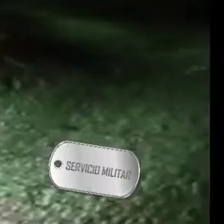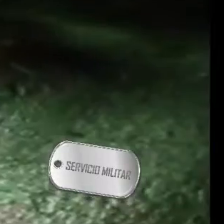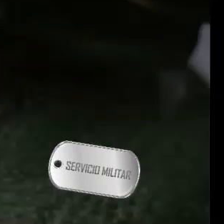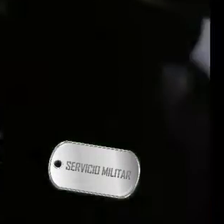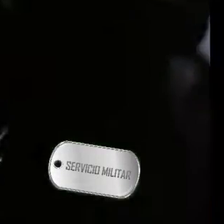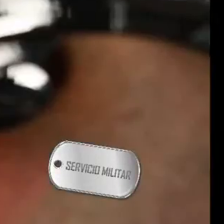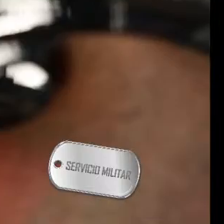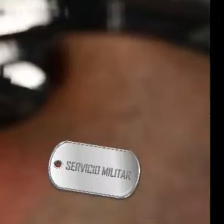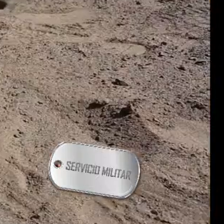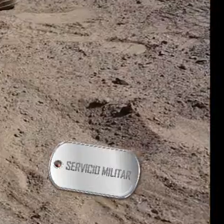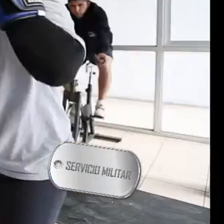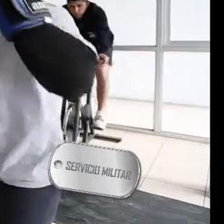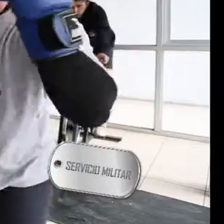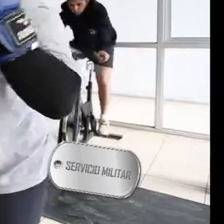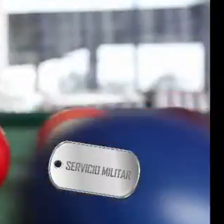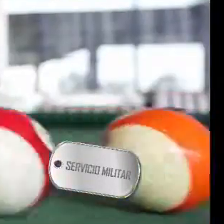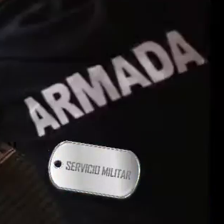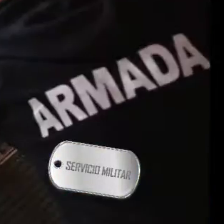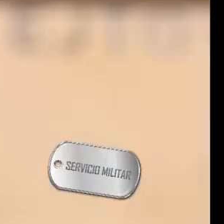Atención.